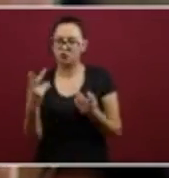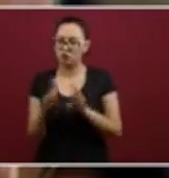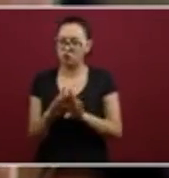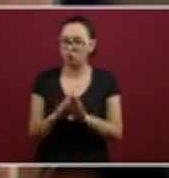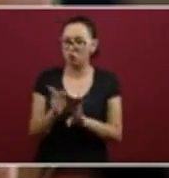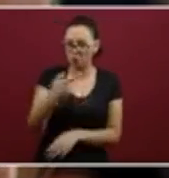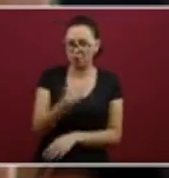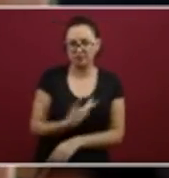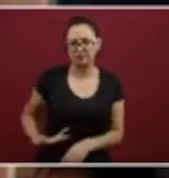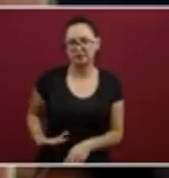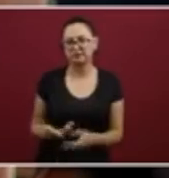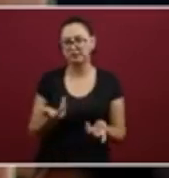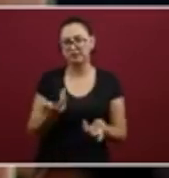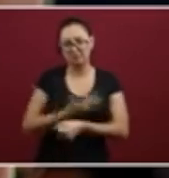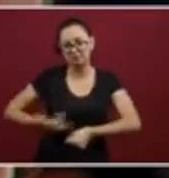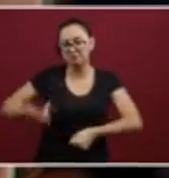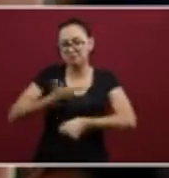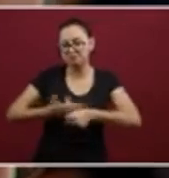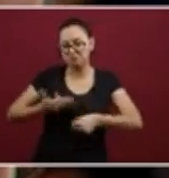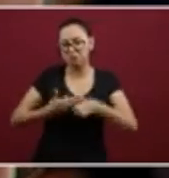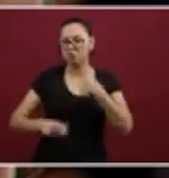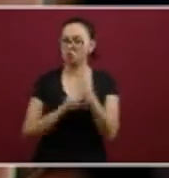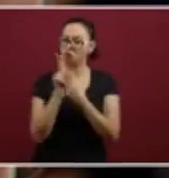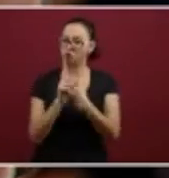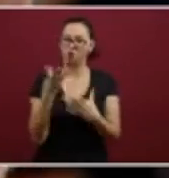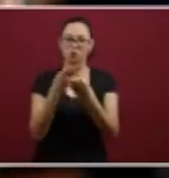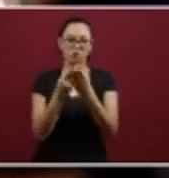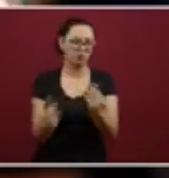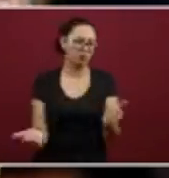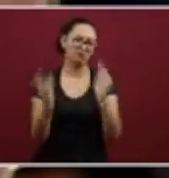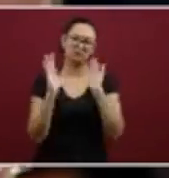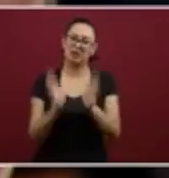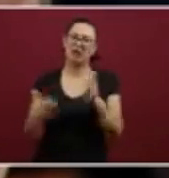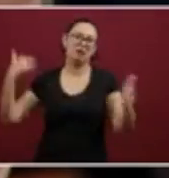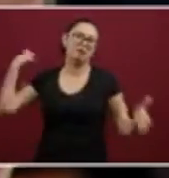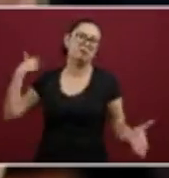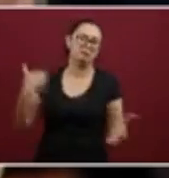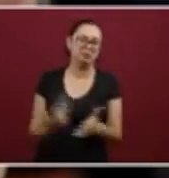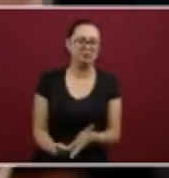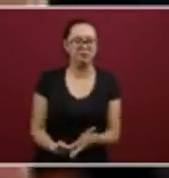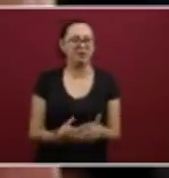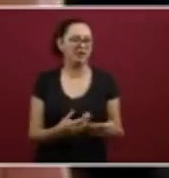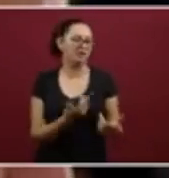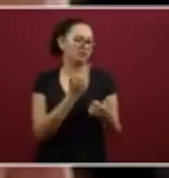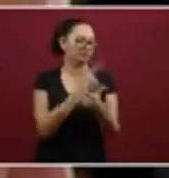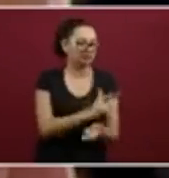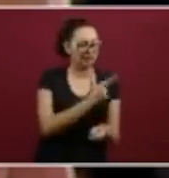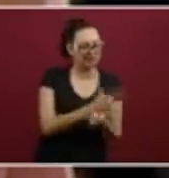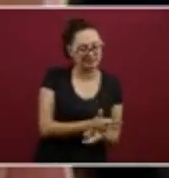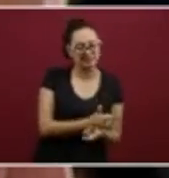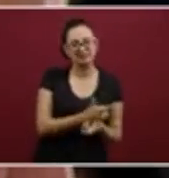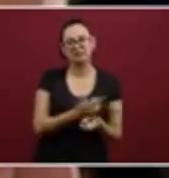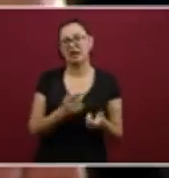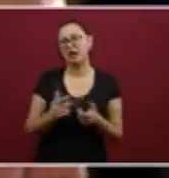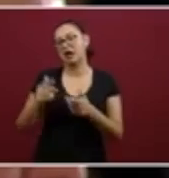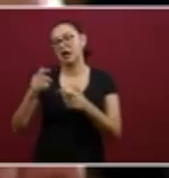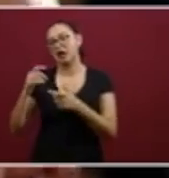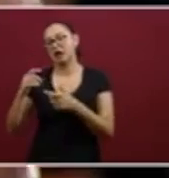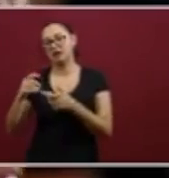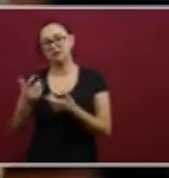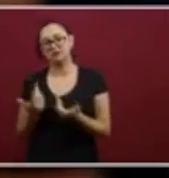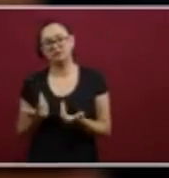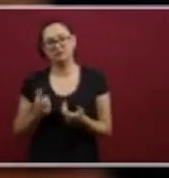presidencia se puede ayudar a arreglar un problema que es añejo? Añejo entre taxistas, transportistas, y ahora se suma lo